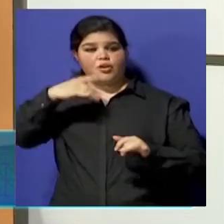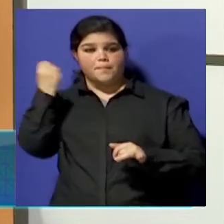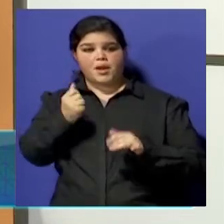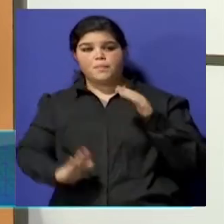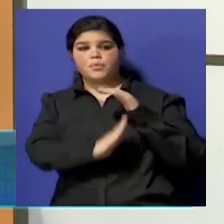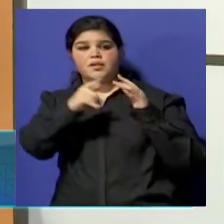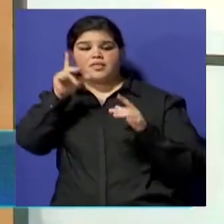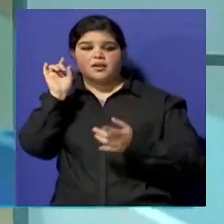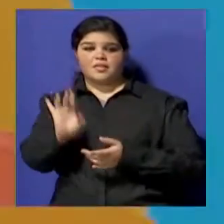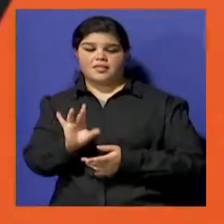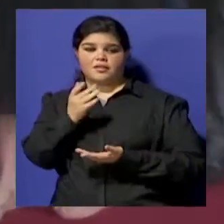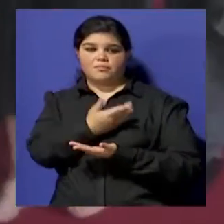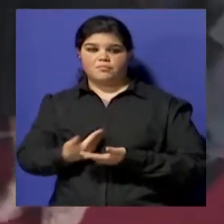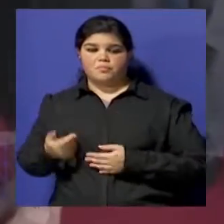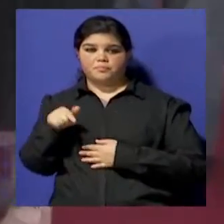Dilma Rousseff.